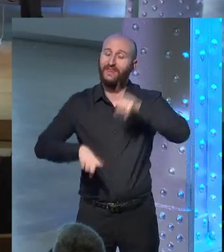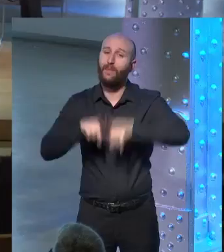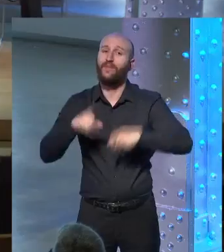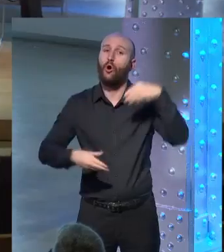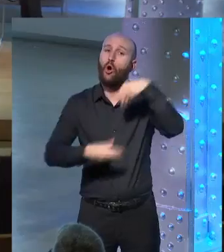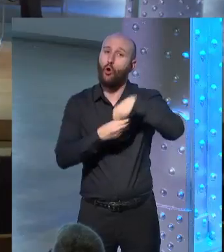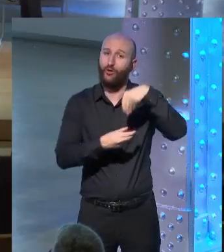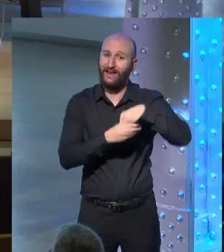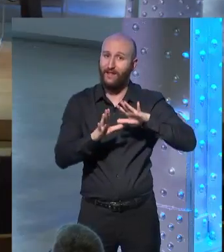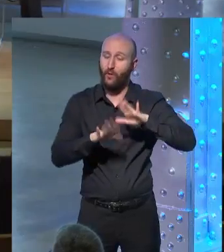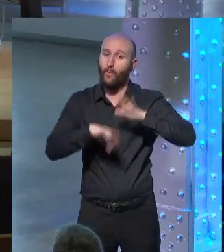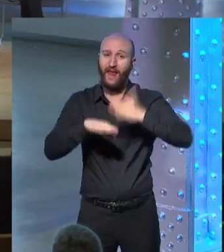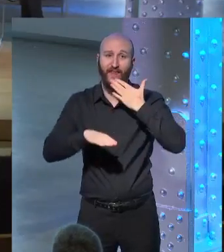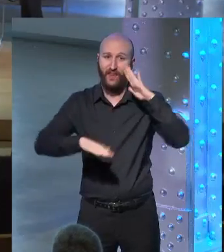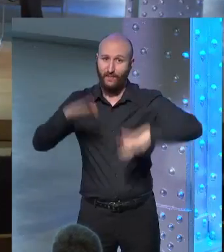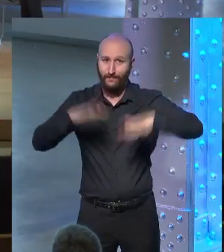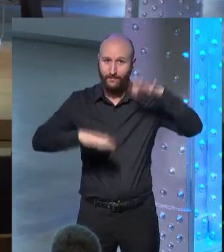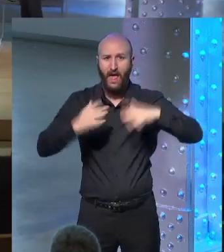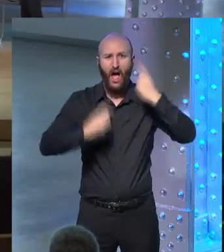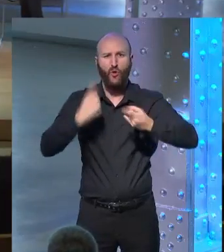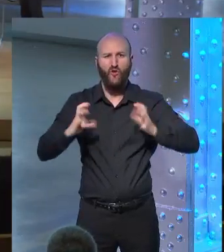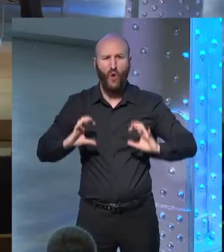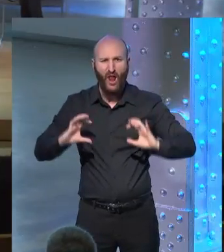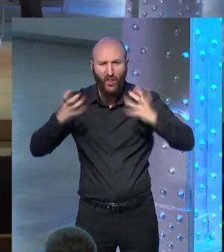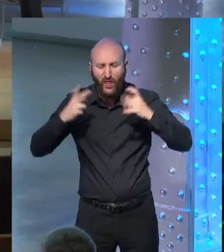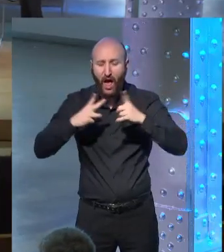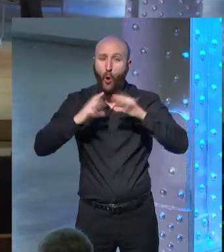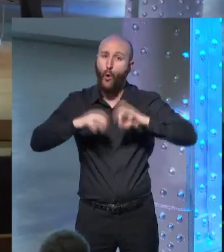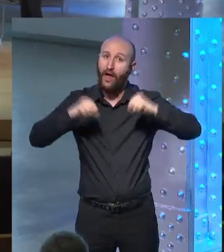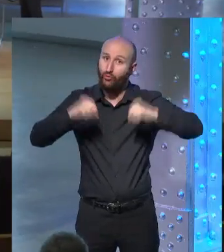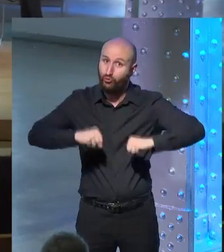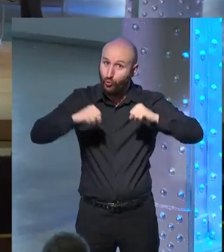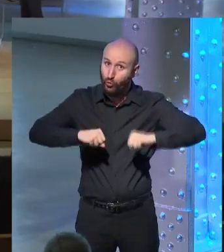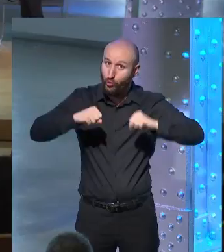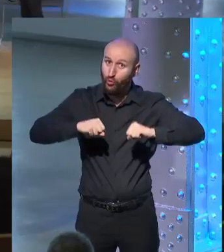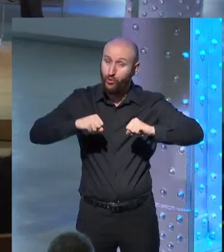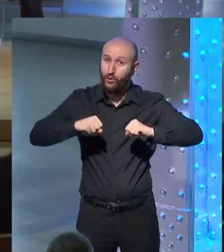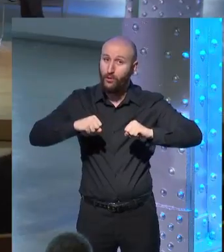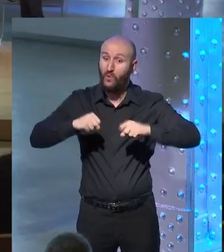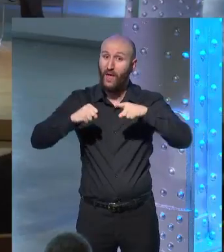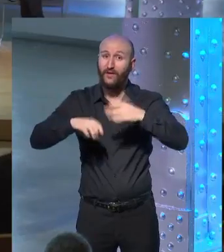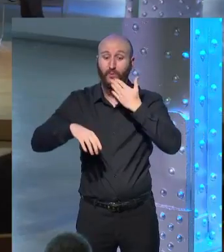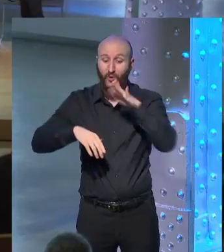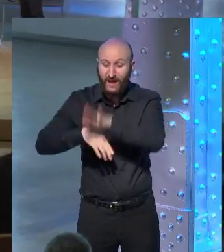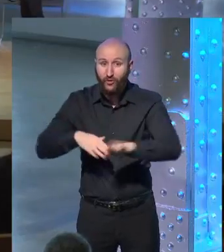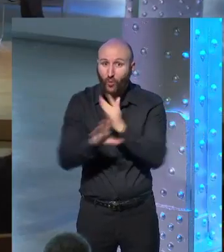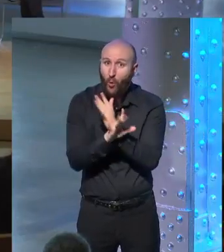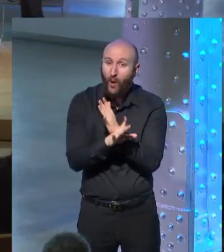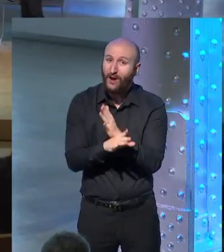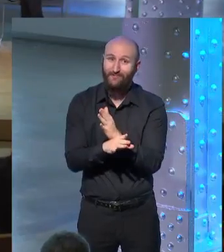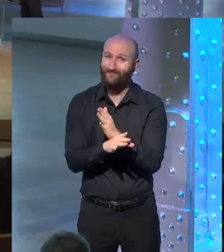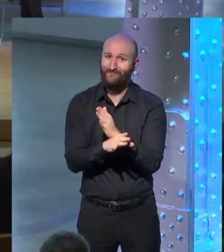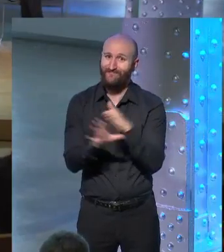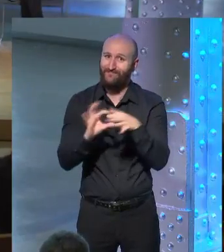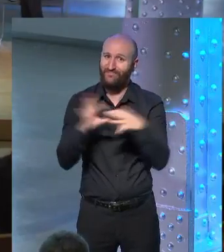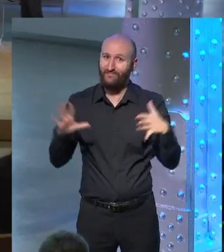juegos, para que, lógicamente, hay juegos de violencia, juegos de adultos que no son apropiados para los más pequeños, ¿no? Pero también hay que